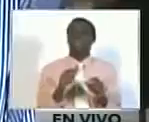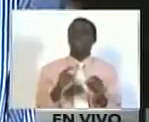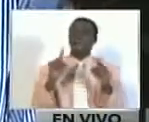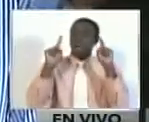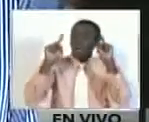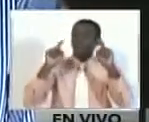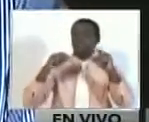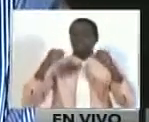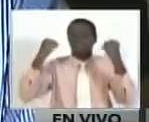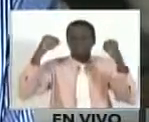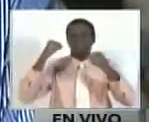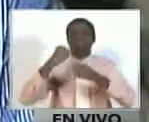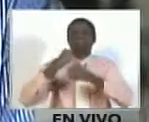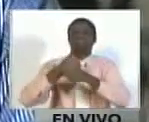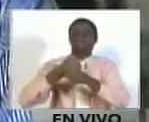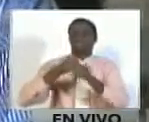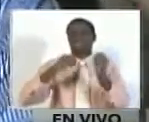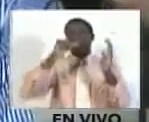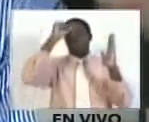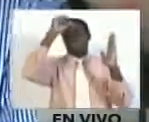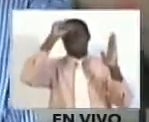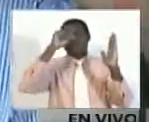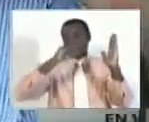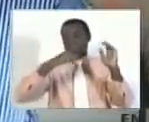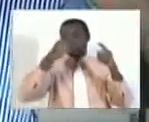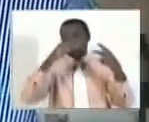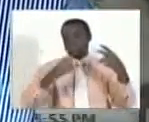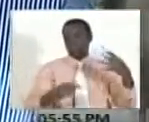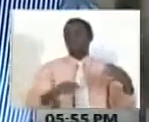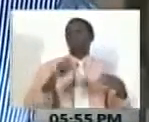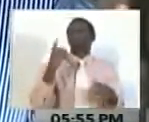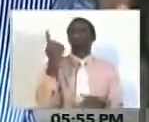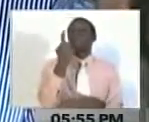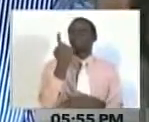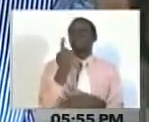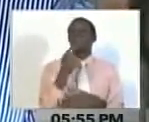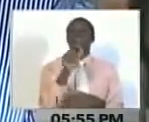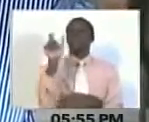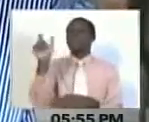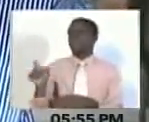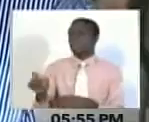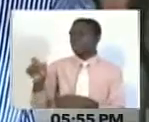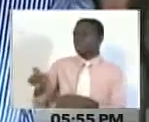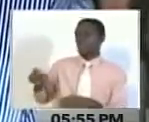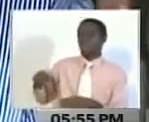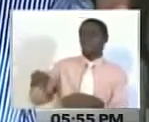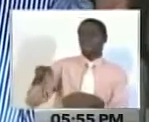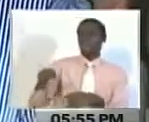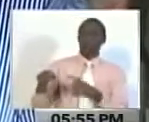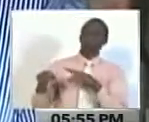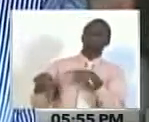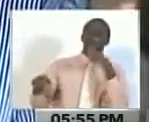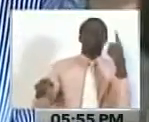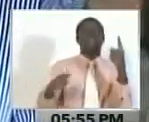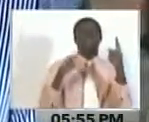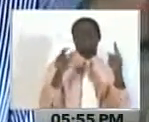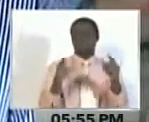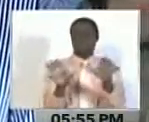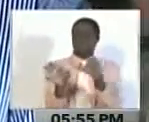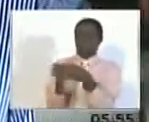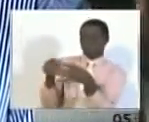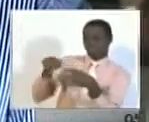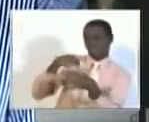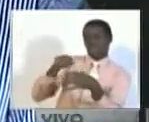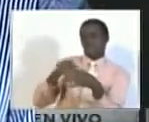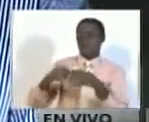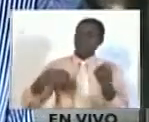porque nosotros no queremos, digamos, abordar solamente al artista que está en la escena. Nosotros también queremos abordar al manager, al representante de ese artista, para que